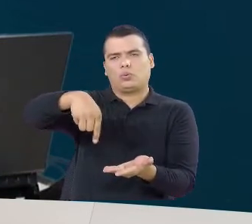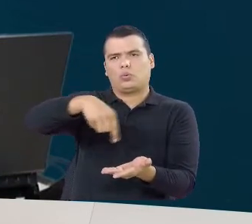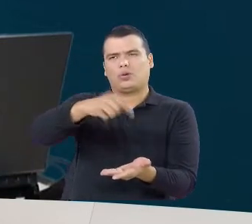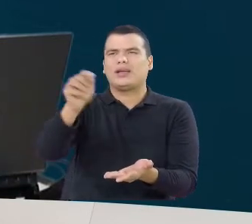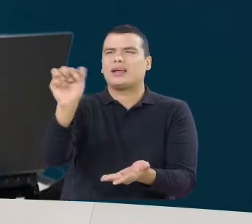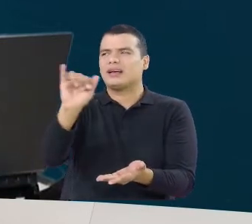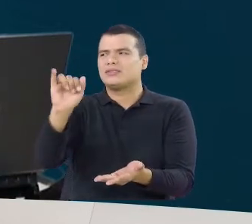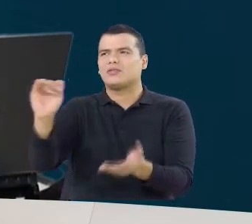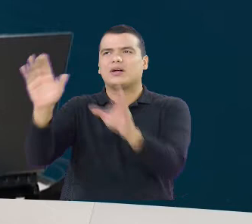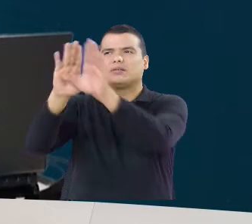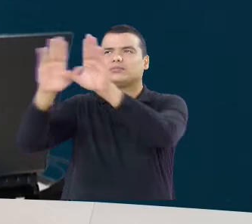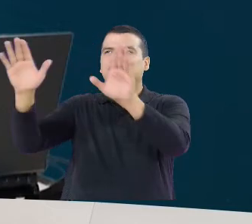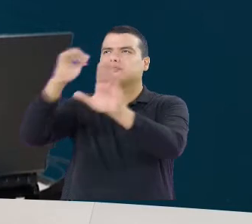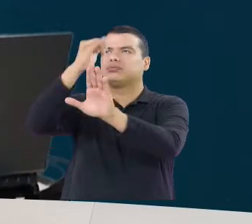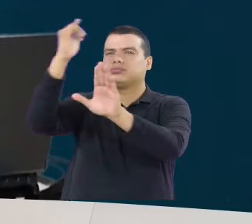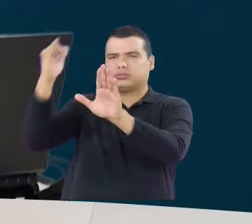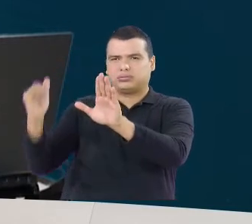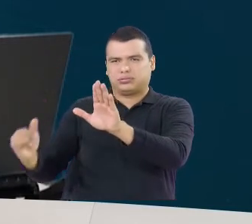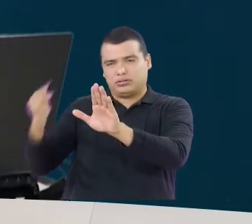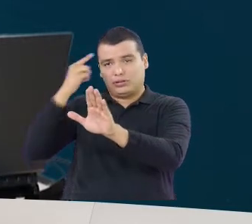tablebot.